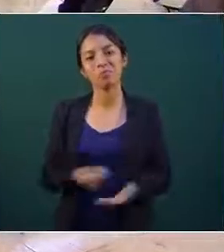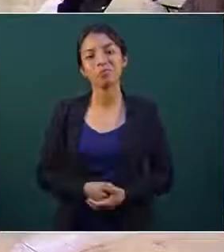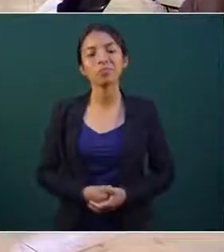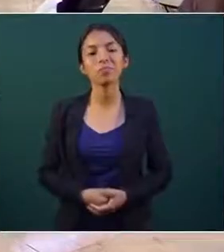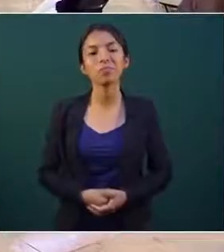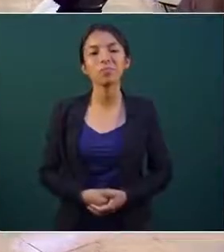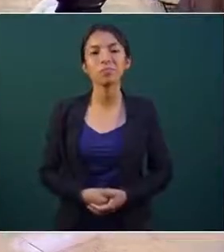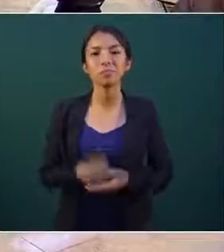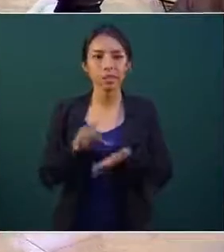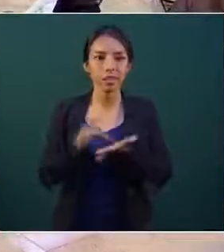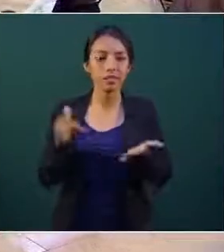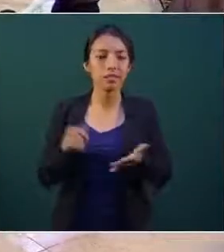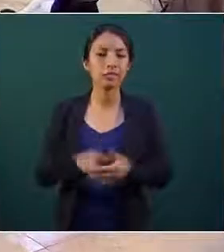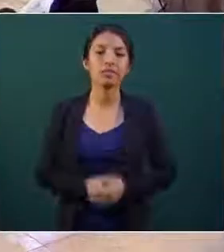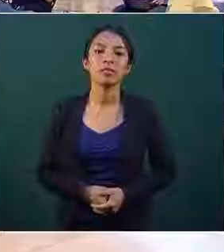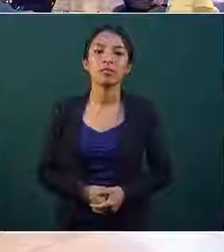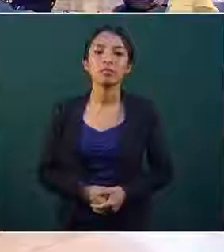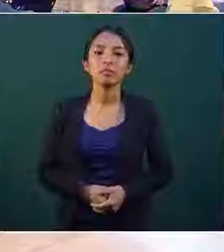De Veracruz.